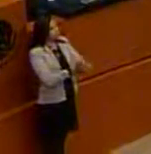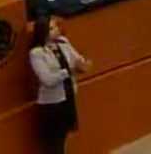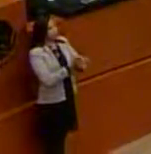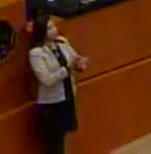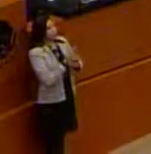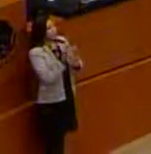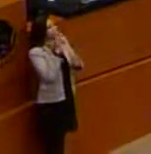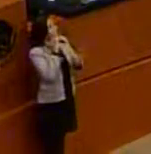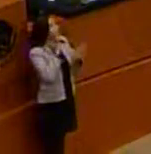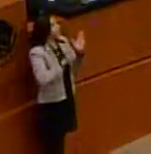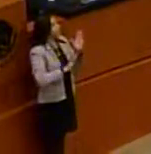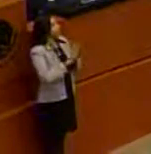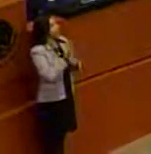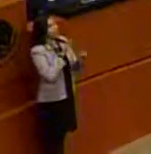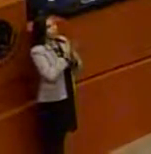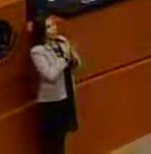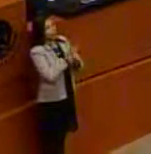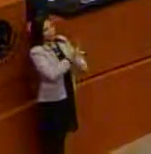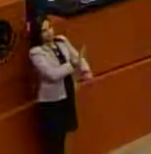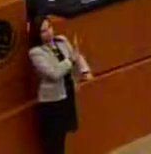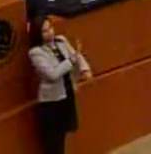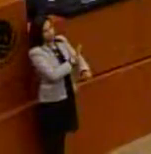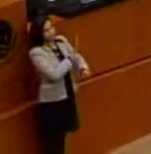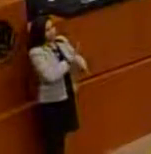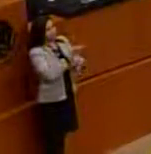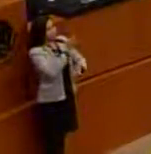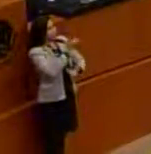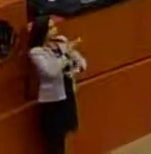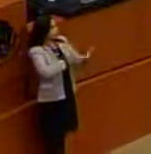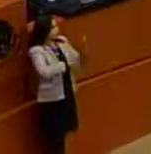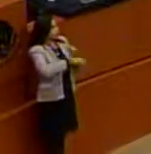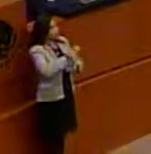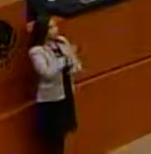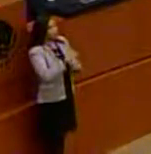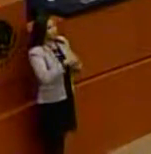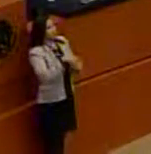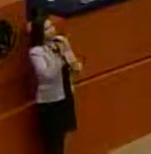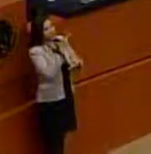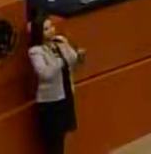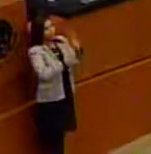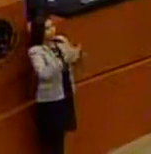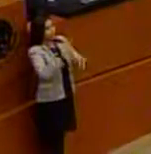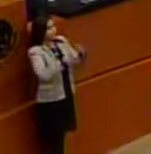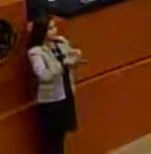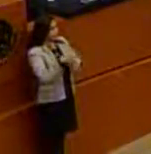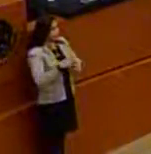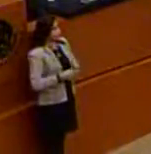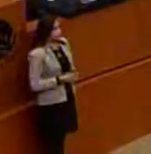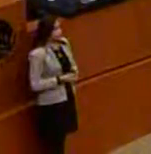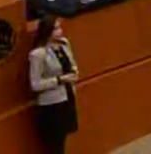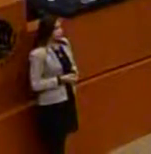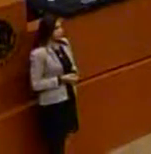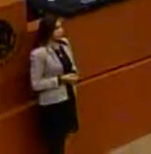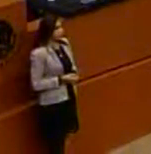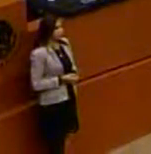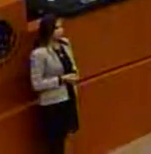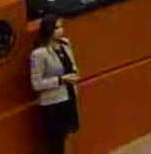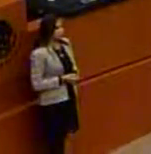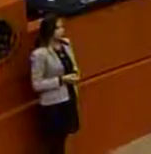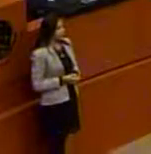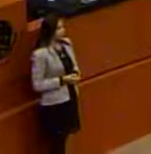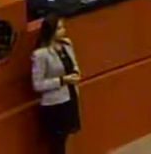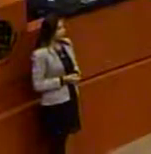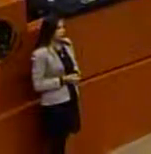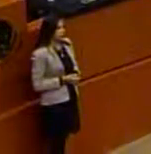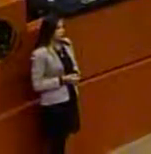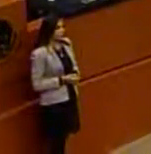un detonador de energía, de riqueza, y desató pues una serie